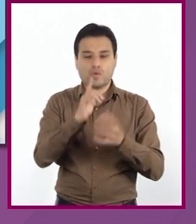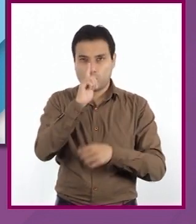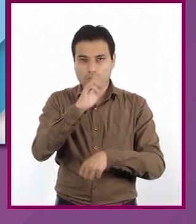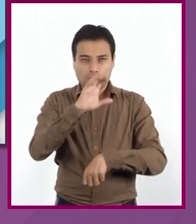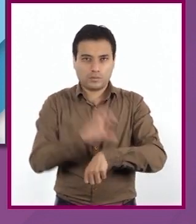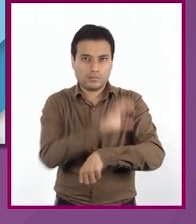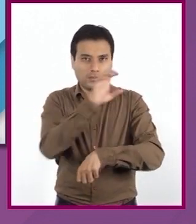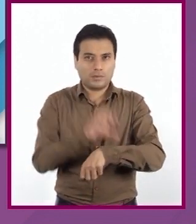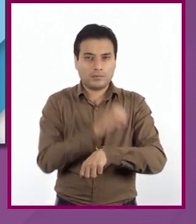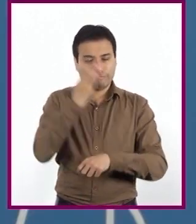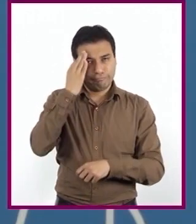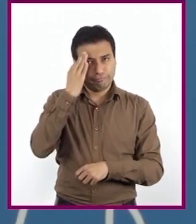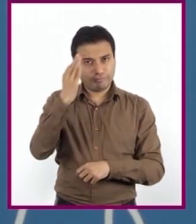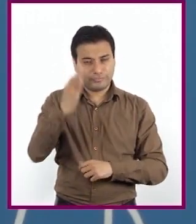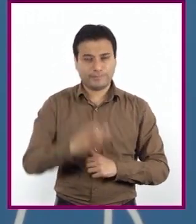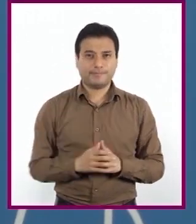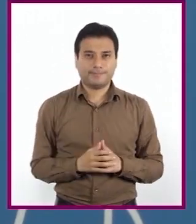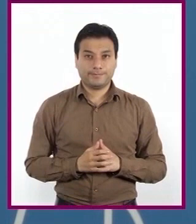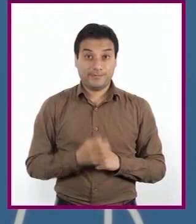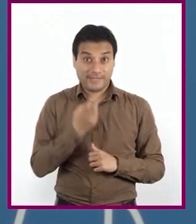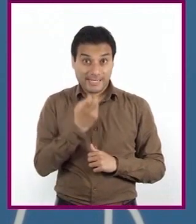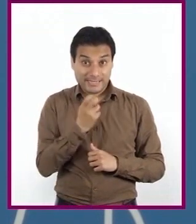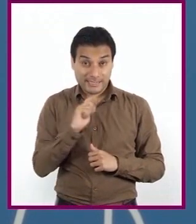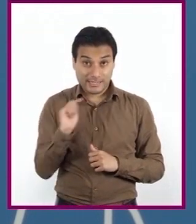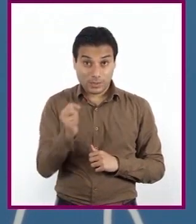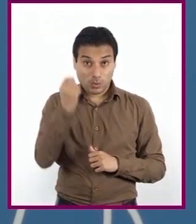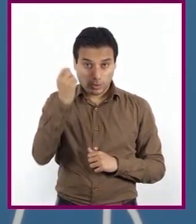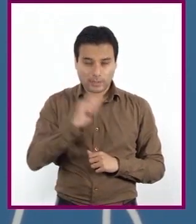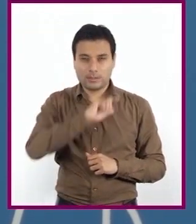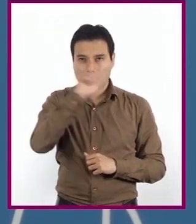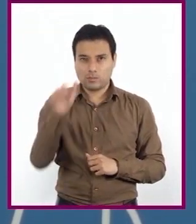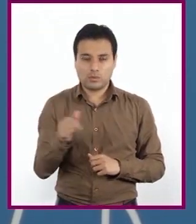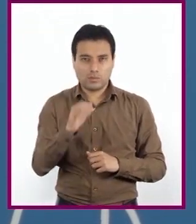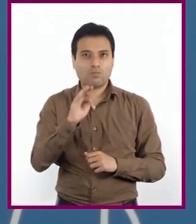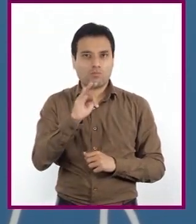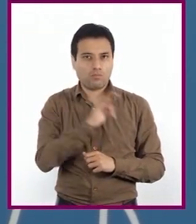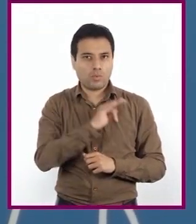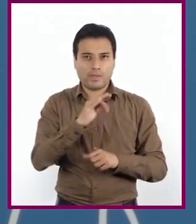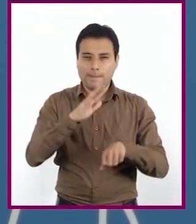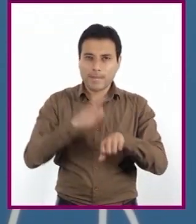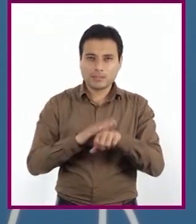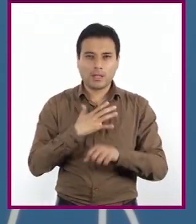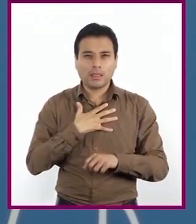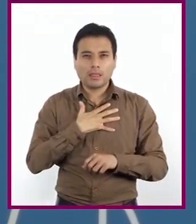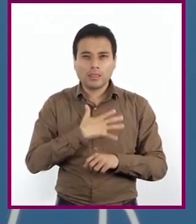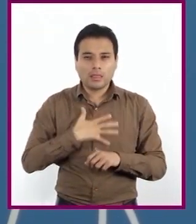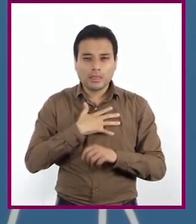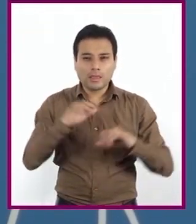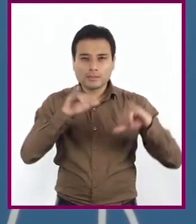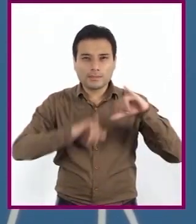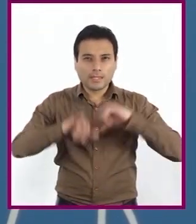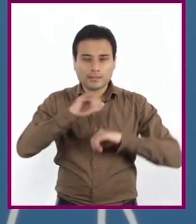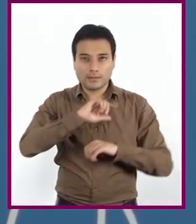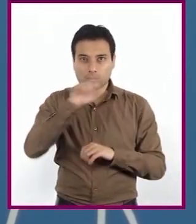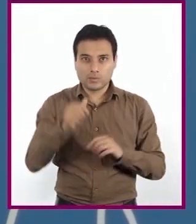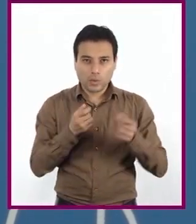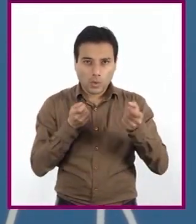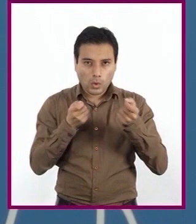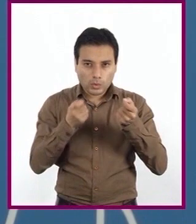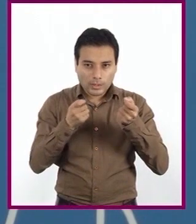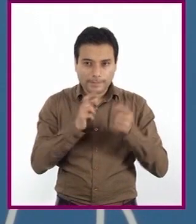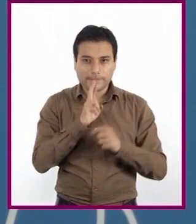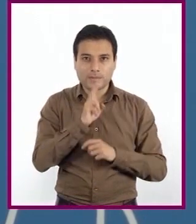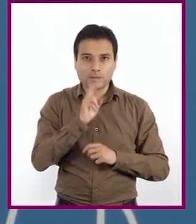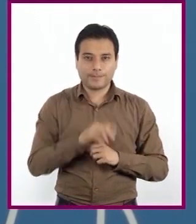tiempo prolongados. Esta tecnología permitió hacer más experimentos y mejor controlados. En